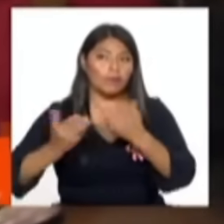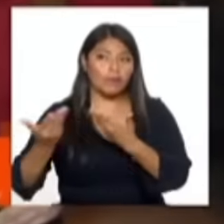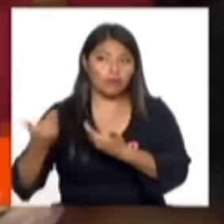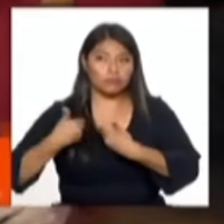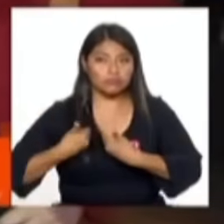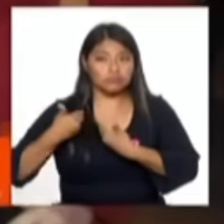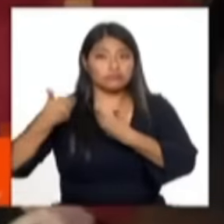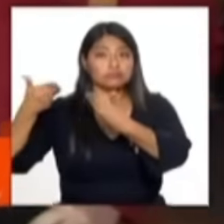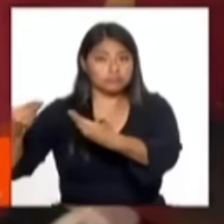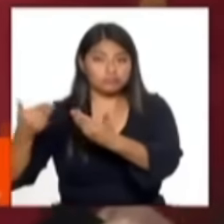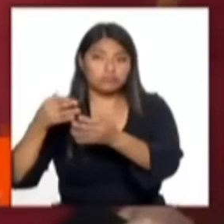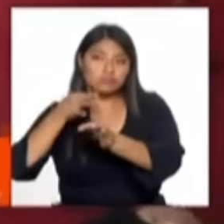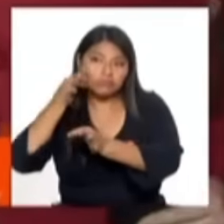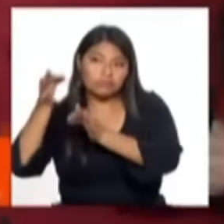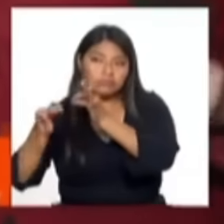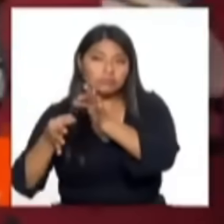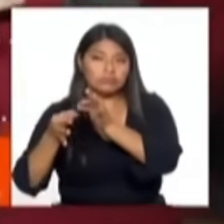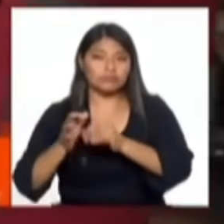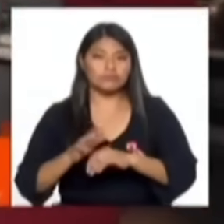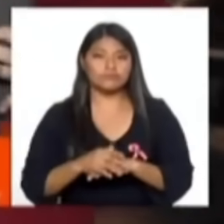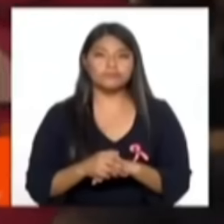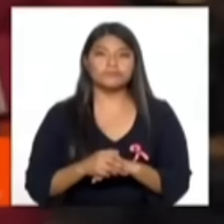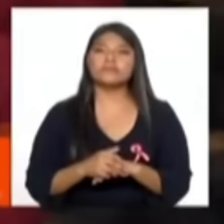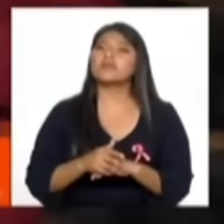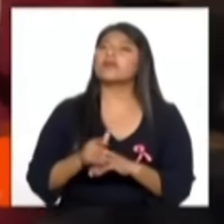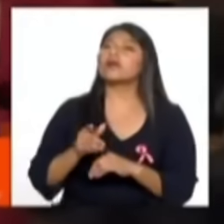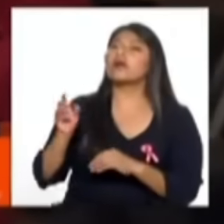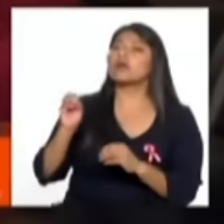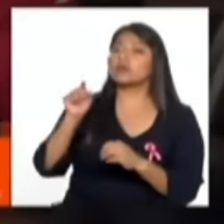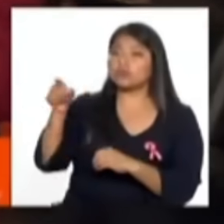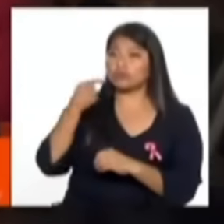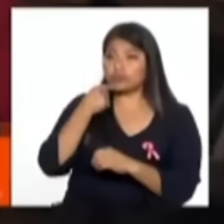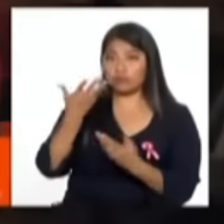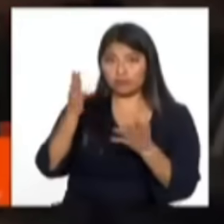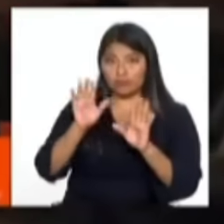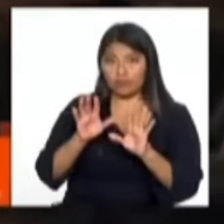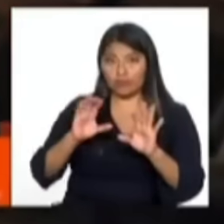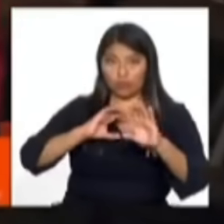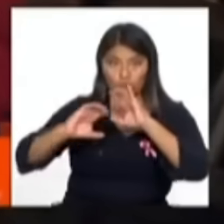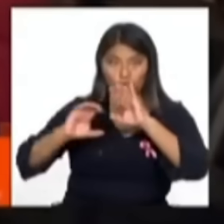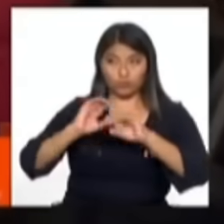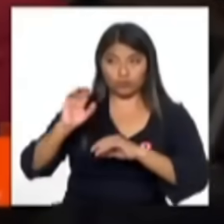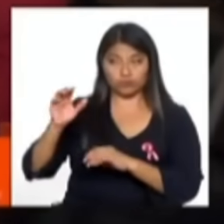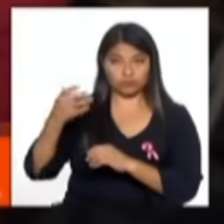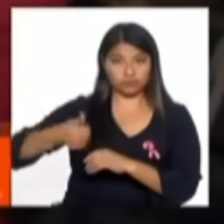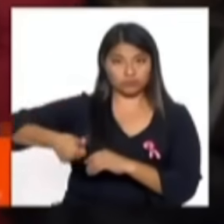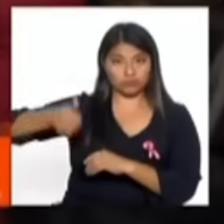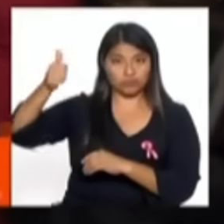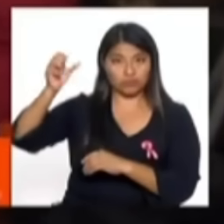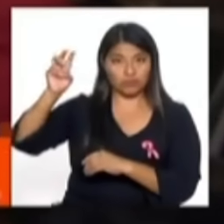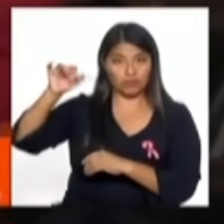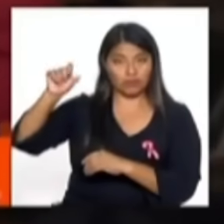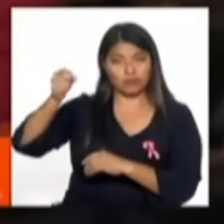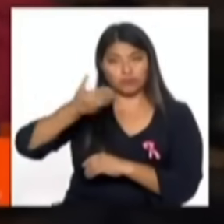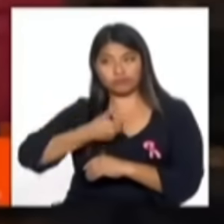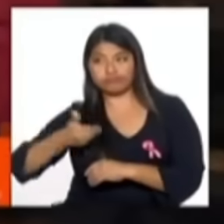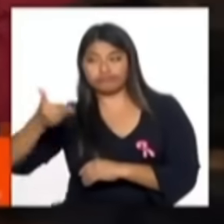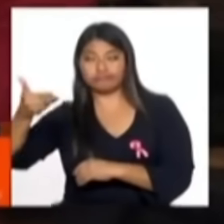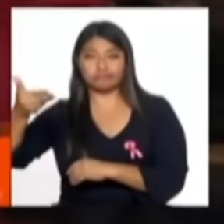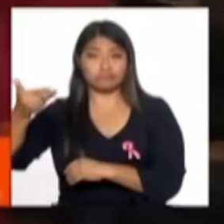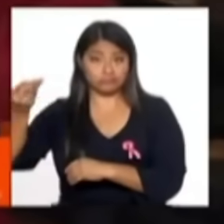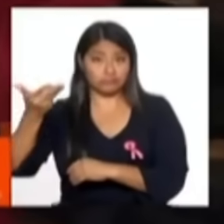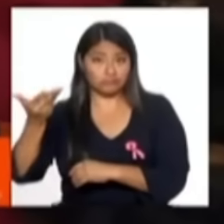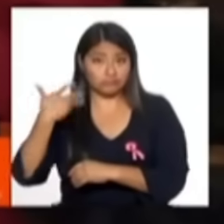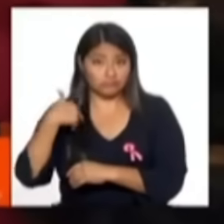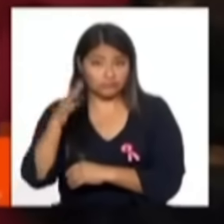nuestro pedido. Es decir, ustedes piden de que los puedan recibir, se puedan reunir para poder llegar a un consenso. ¿Hasta ahora